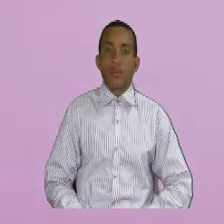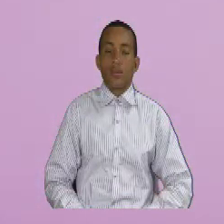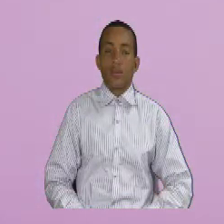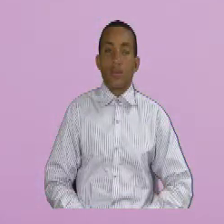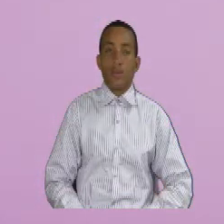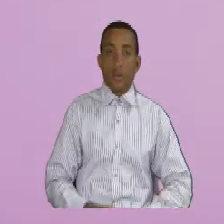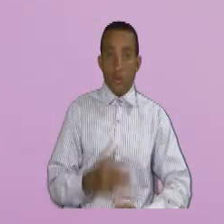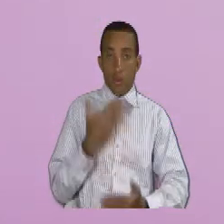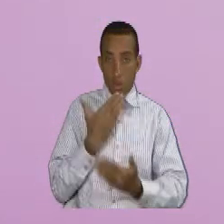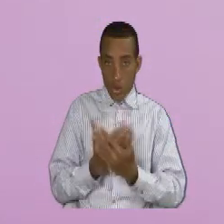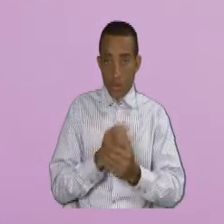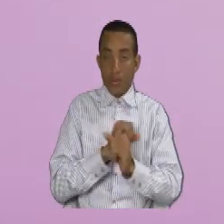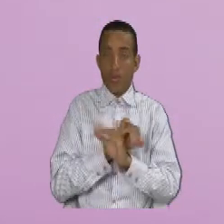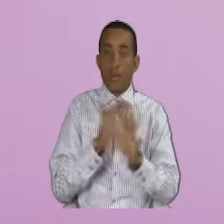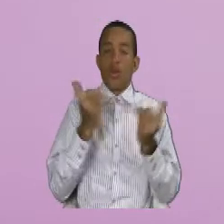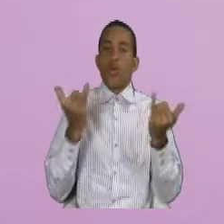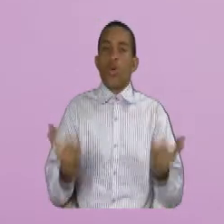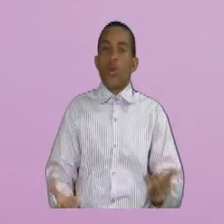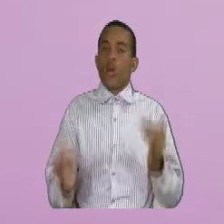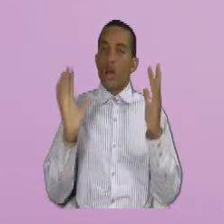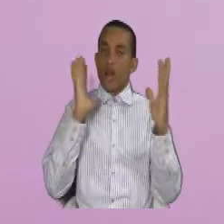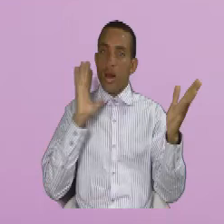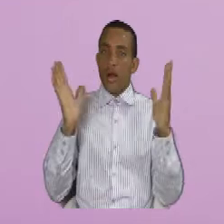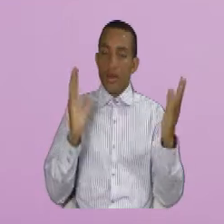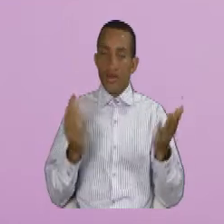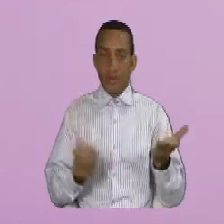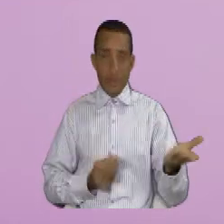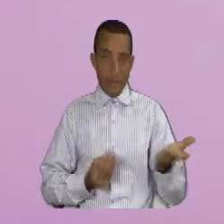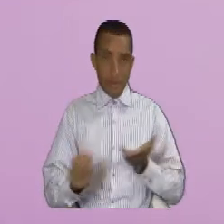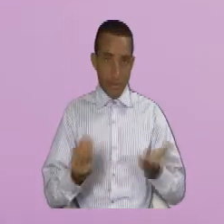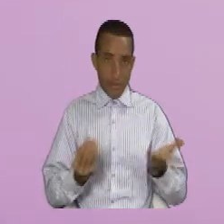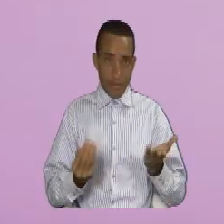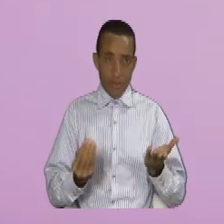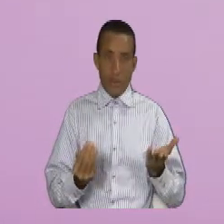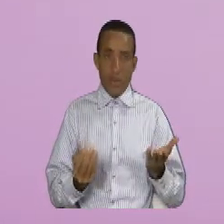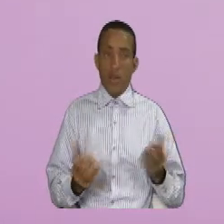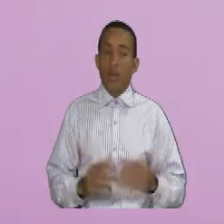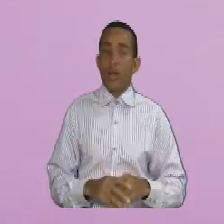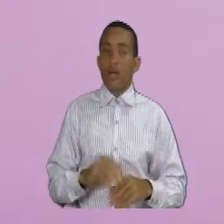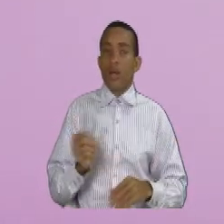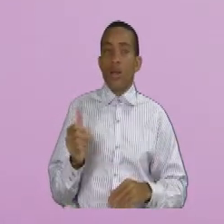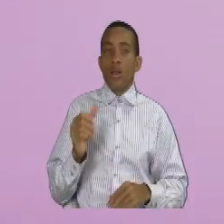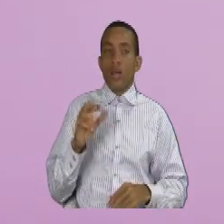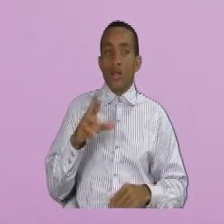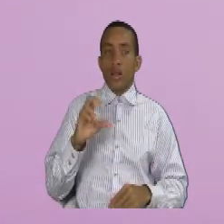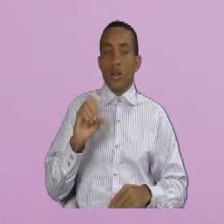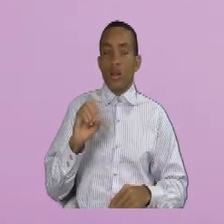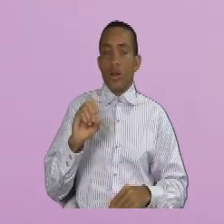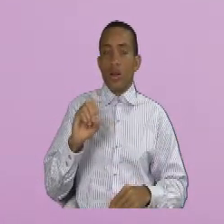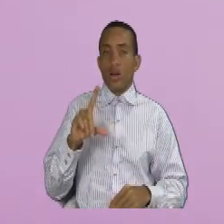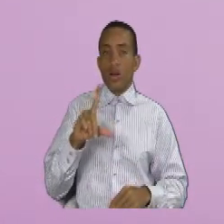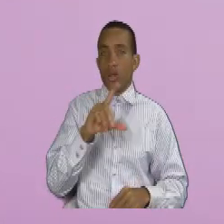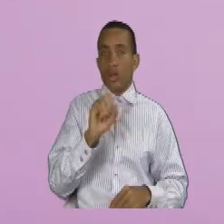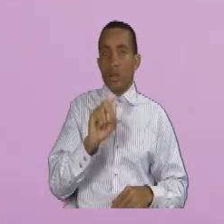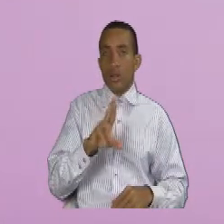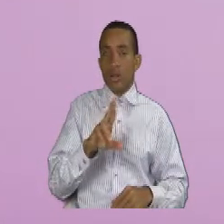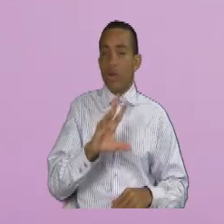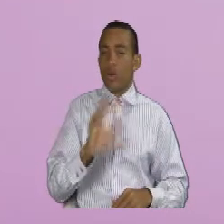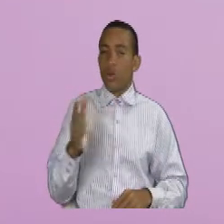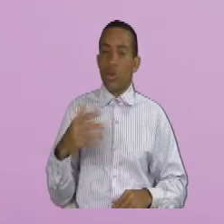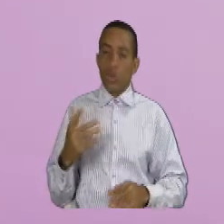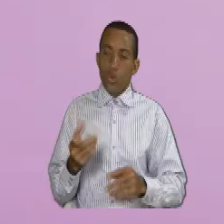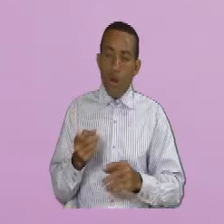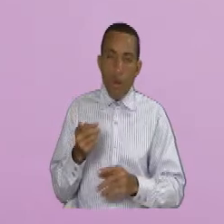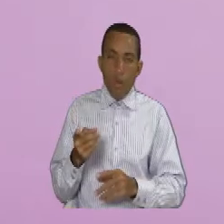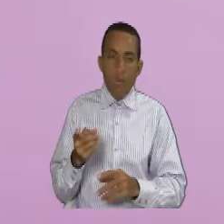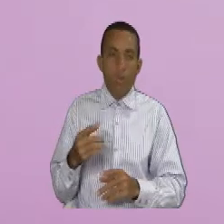Buenos días, hoy les voy a hablar del servicio especial que tenemos en la casa, que es el Royal. El Royal es un producto estrella porque está hecho